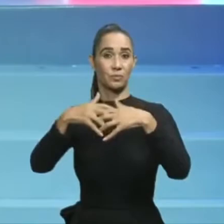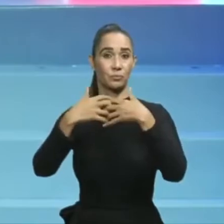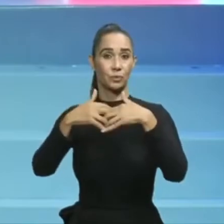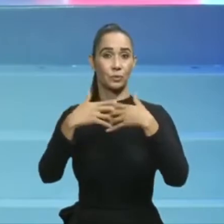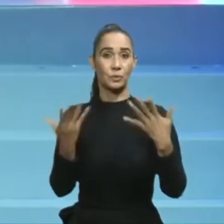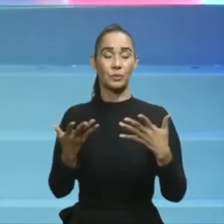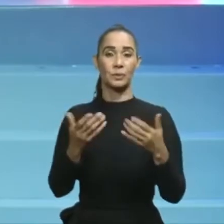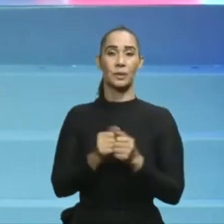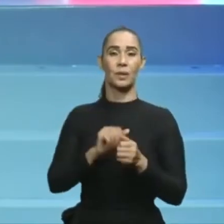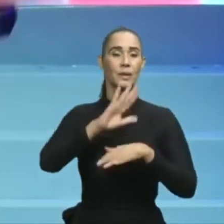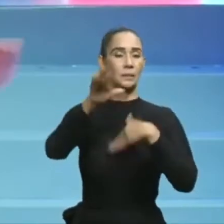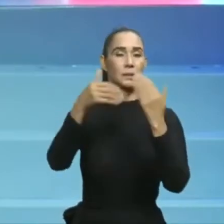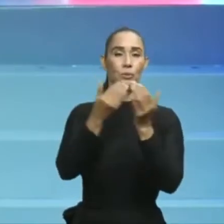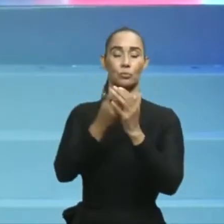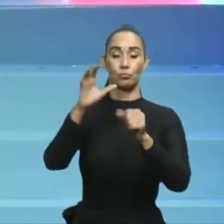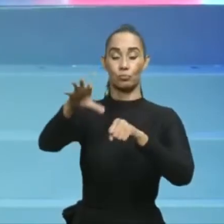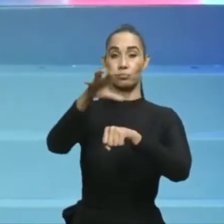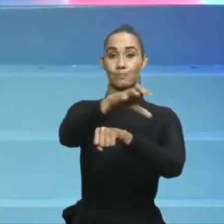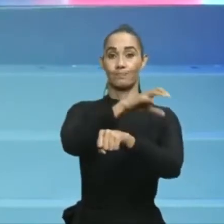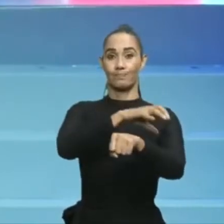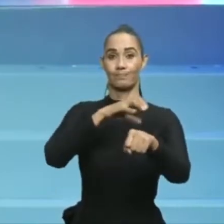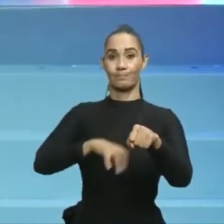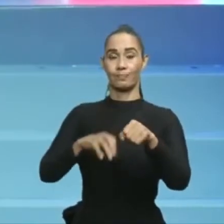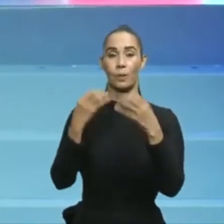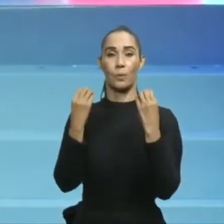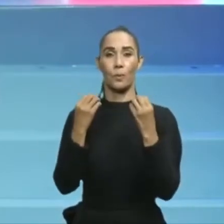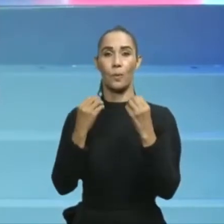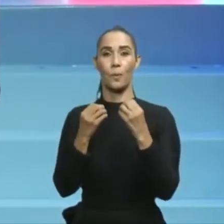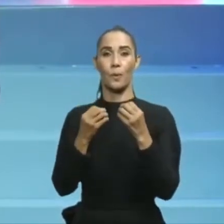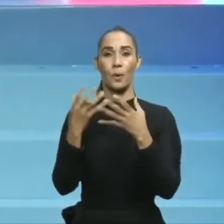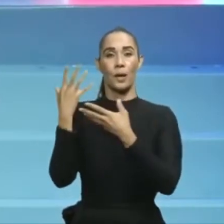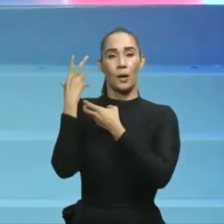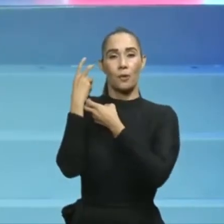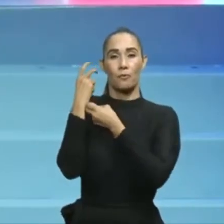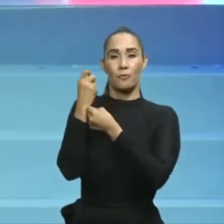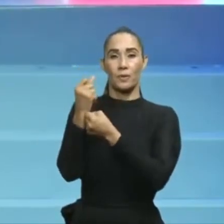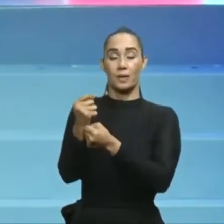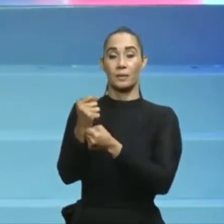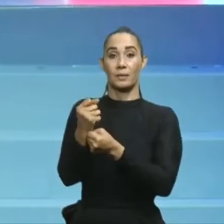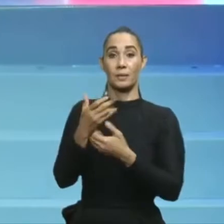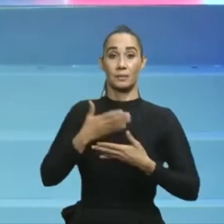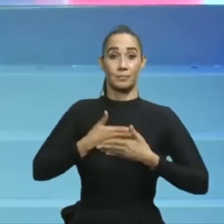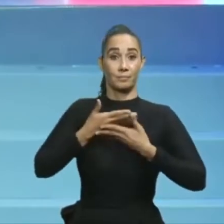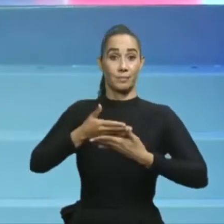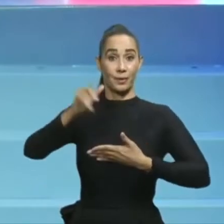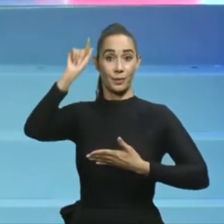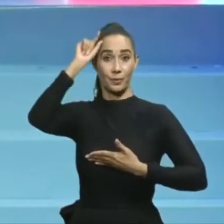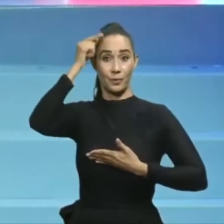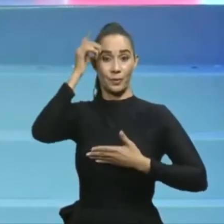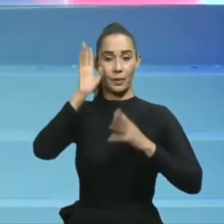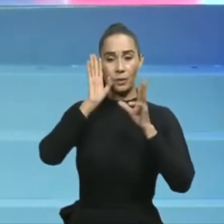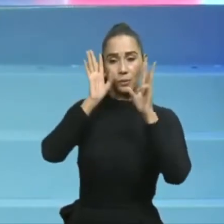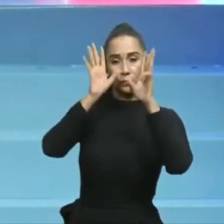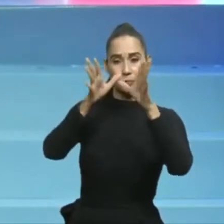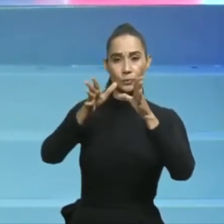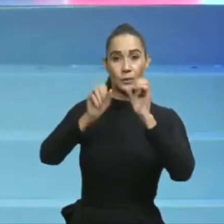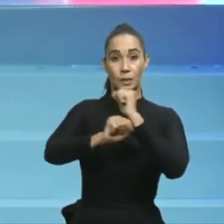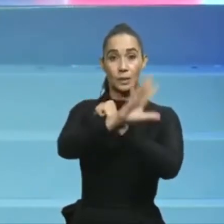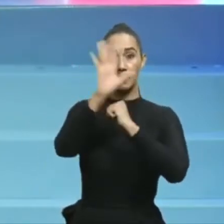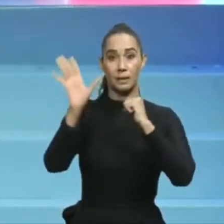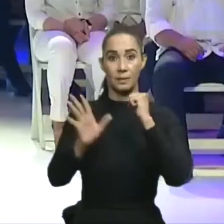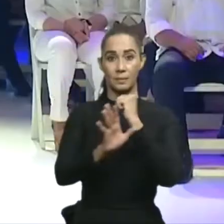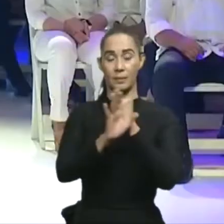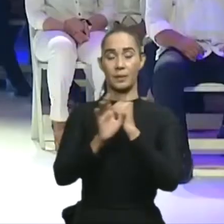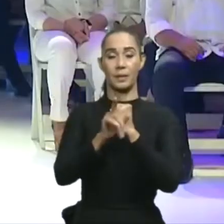proyectos inmobiliarios en todo el territorio con la garantía y la confianza que inspira un gobierno que le da seguimiento con transparencia